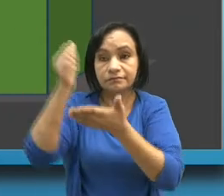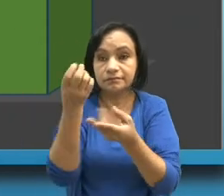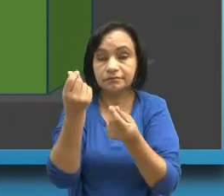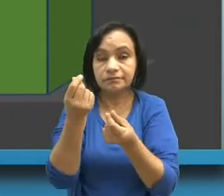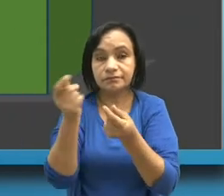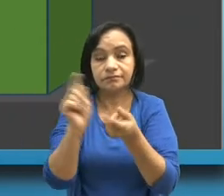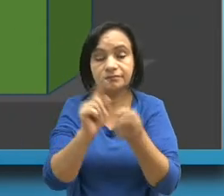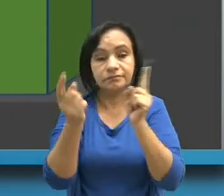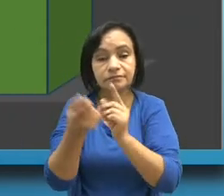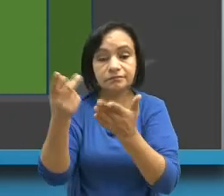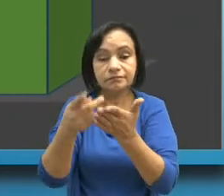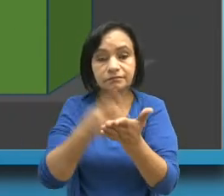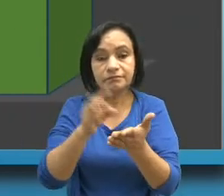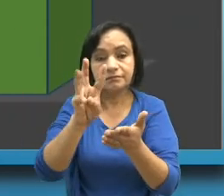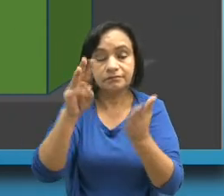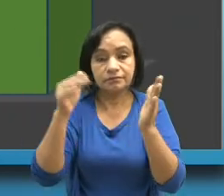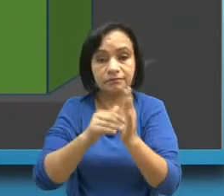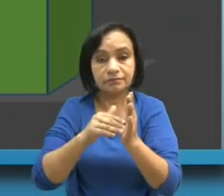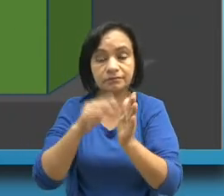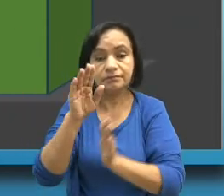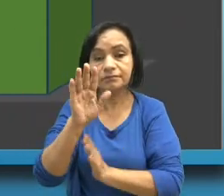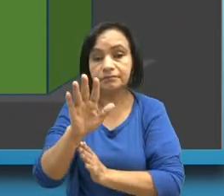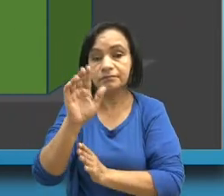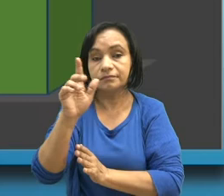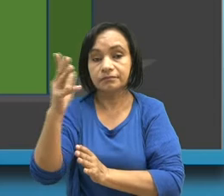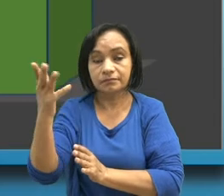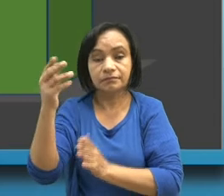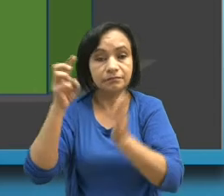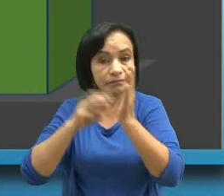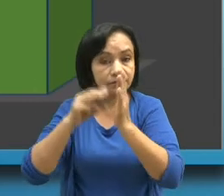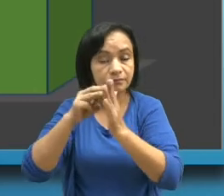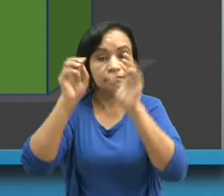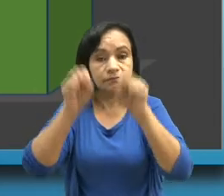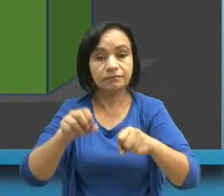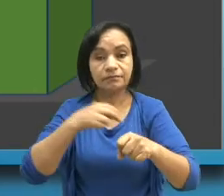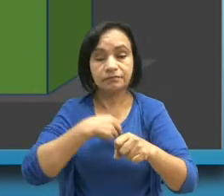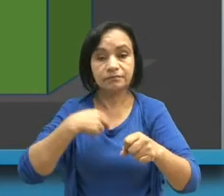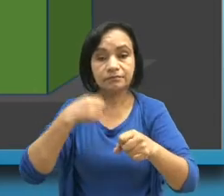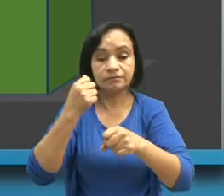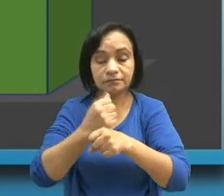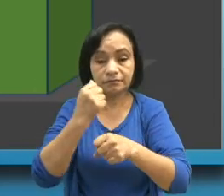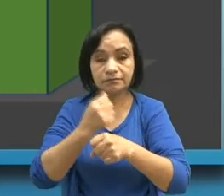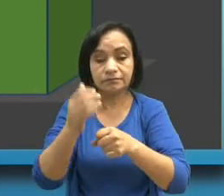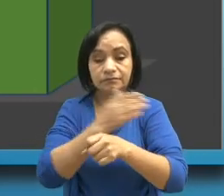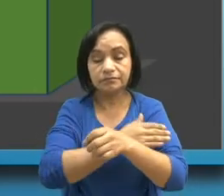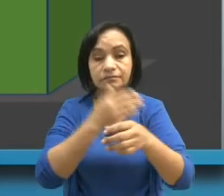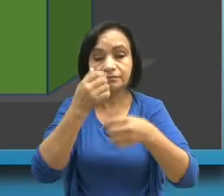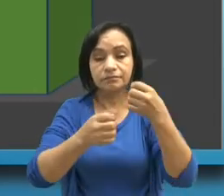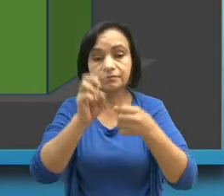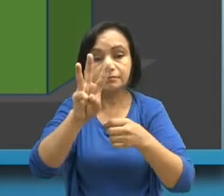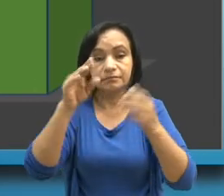una reforma al presupuesto hasta 3.519 millones y realmente se logró ejecutar, por efectos de estas cosas que te decía yo,